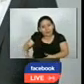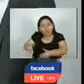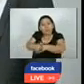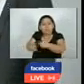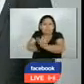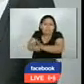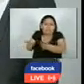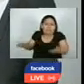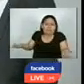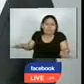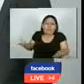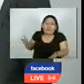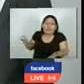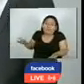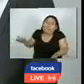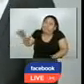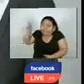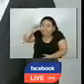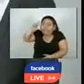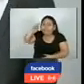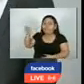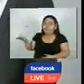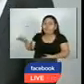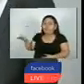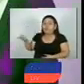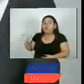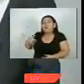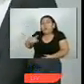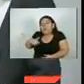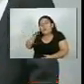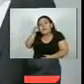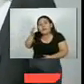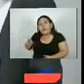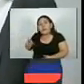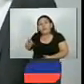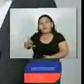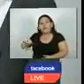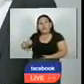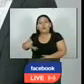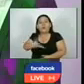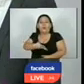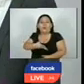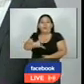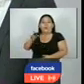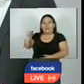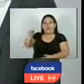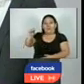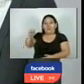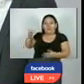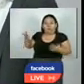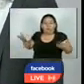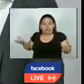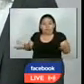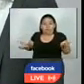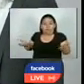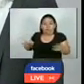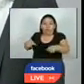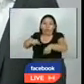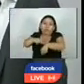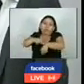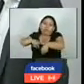Asamblea Legislativa tiene la razón. Creo que nosotros nos hemos quedado